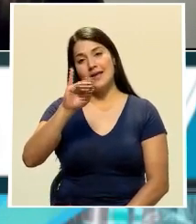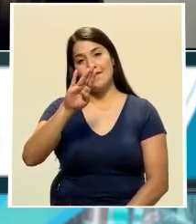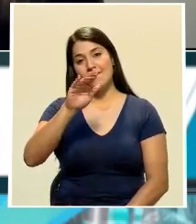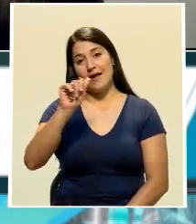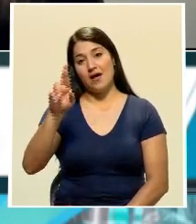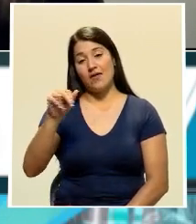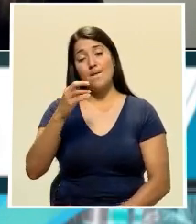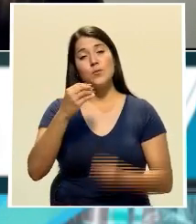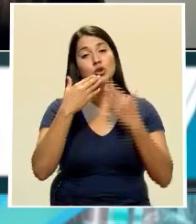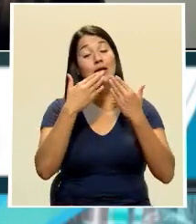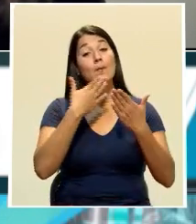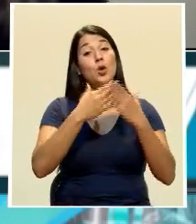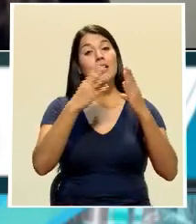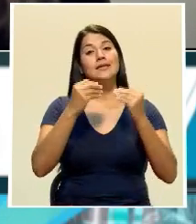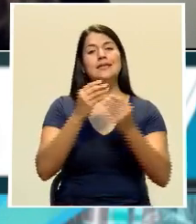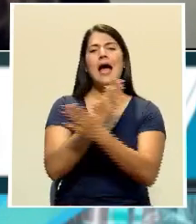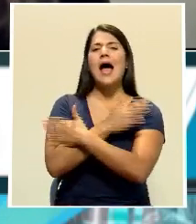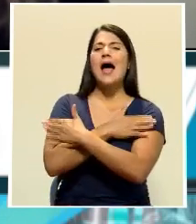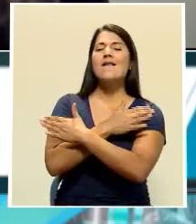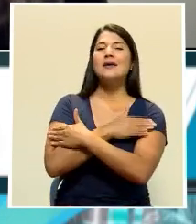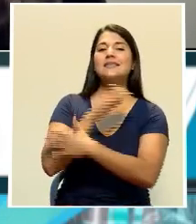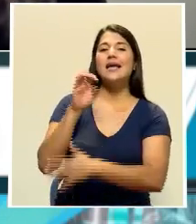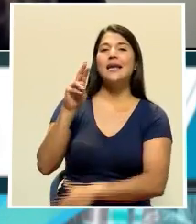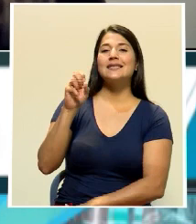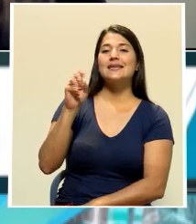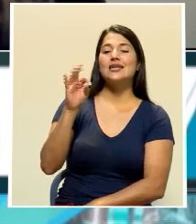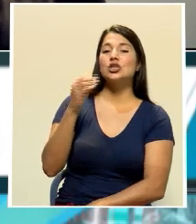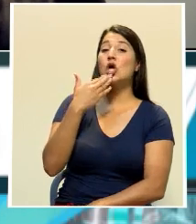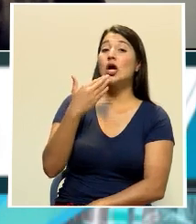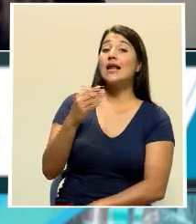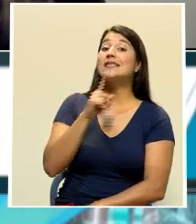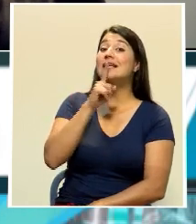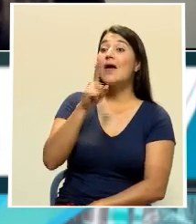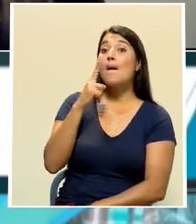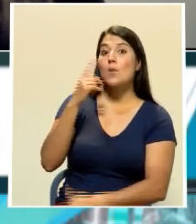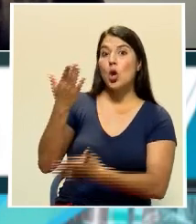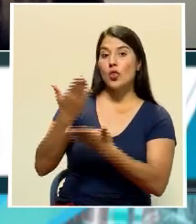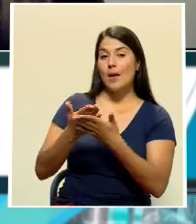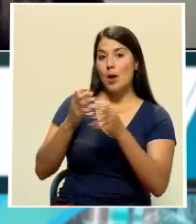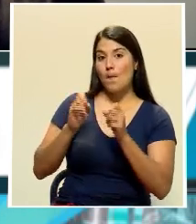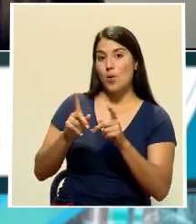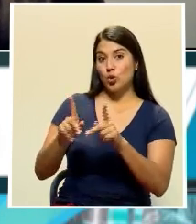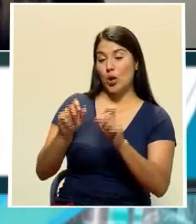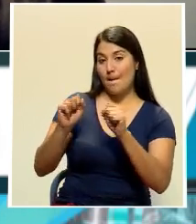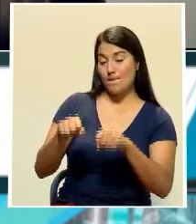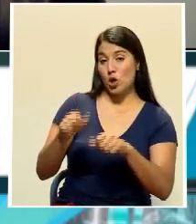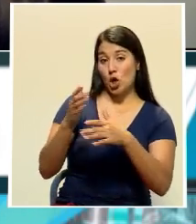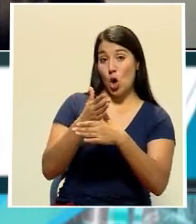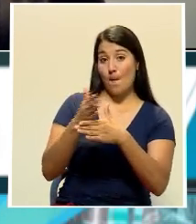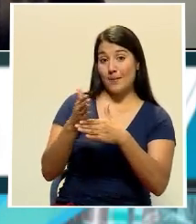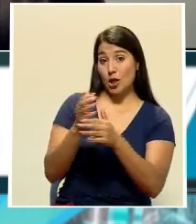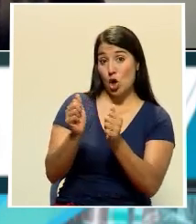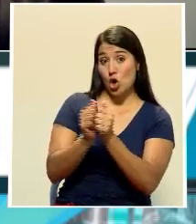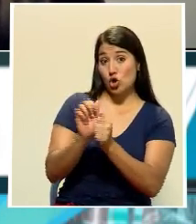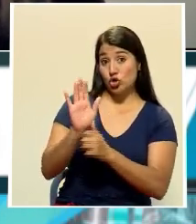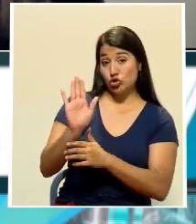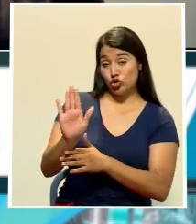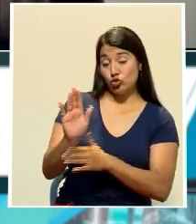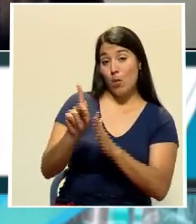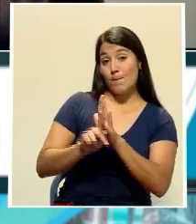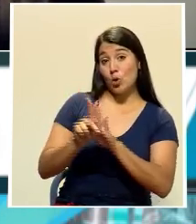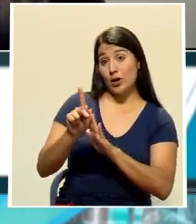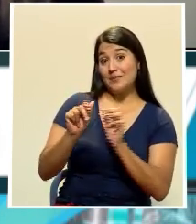Buenas noches. Abrazo, Ernesto. Gracias de verdad por esta oportunidad invaluable de compartir con tu